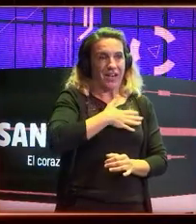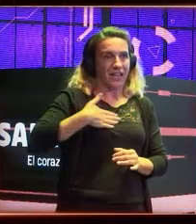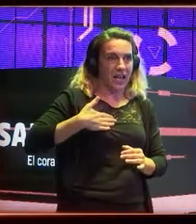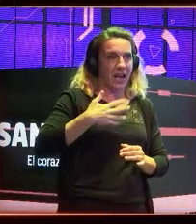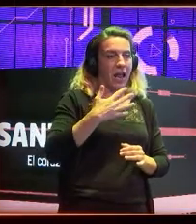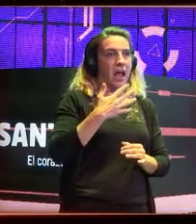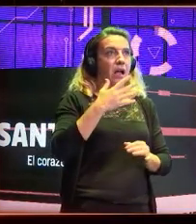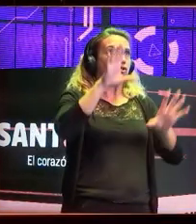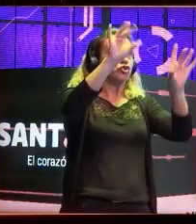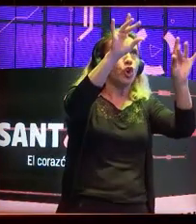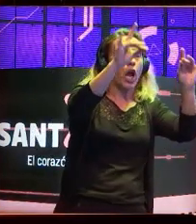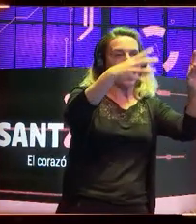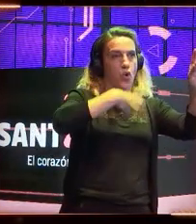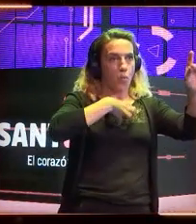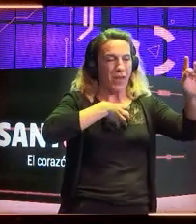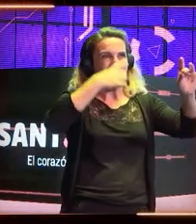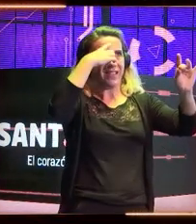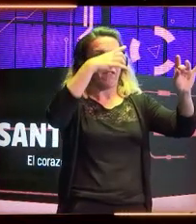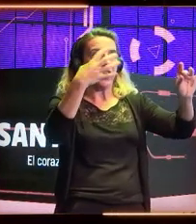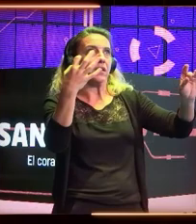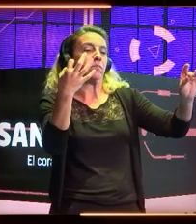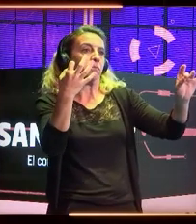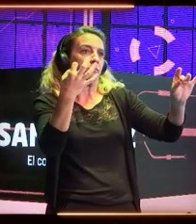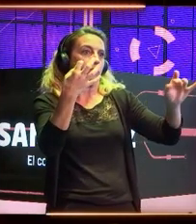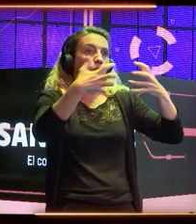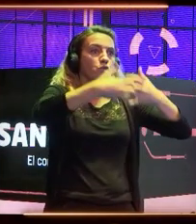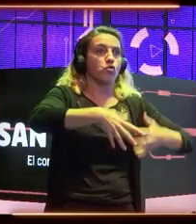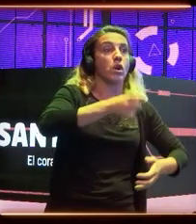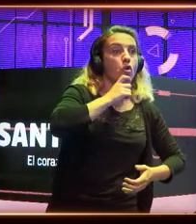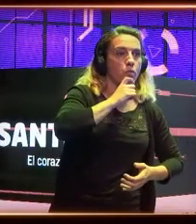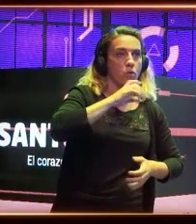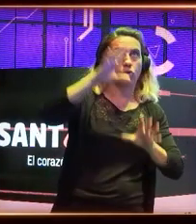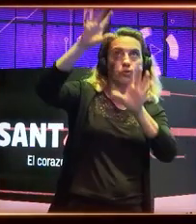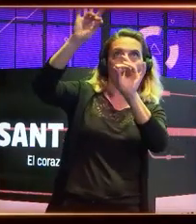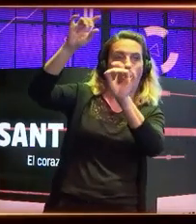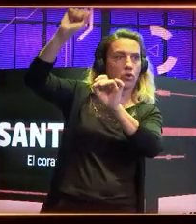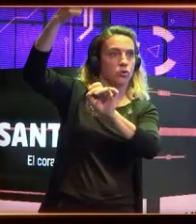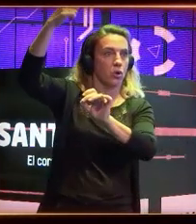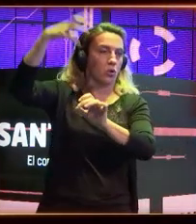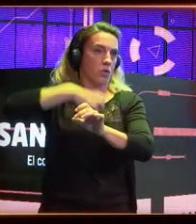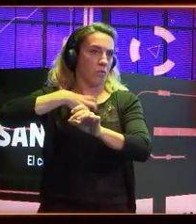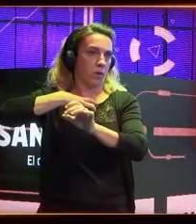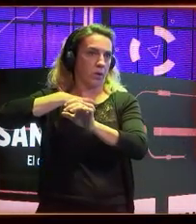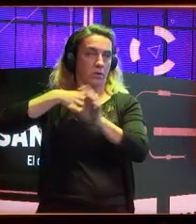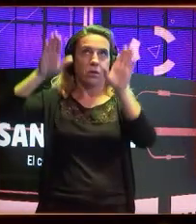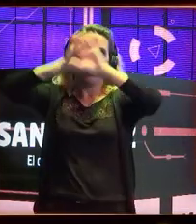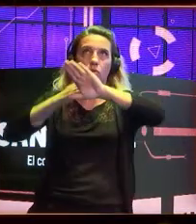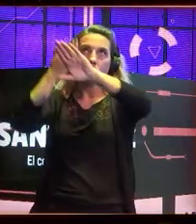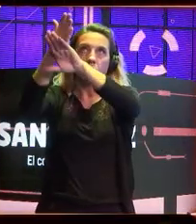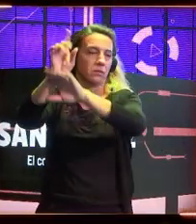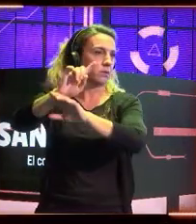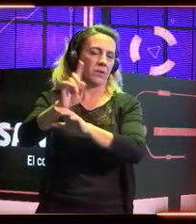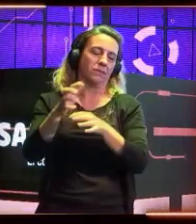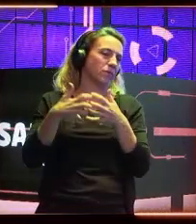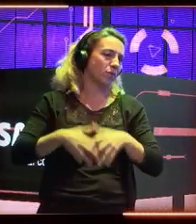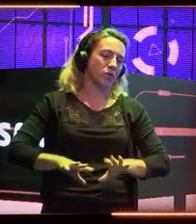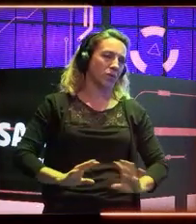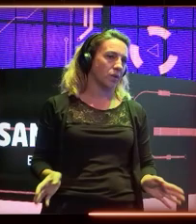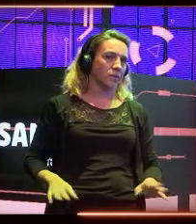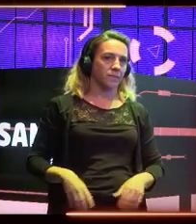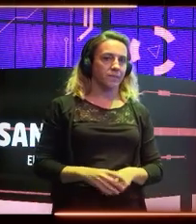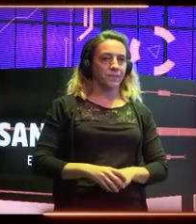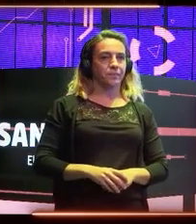ejemplo el sol no puedes tocarlo porque el sol quema no vas de noche no no no funci bueno